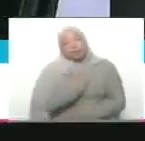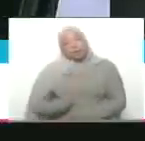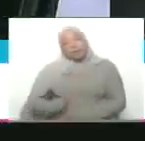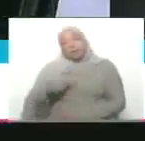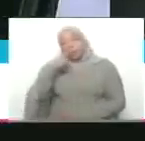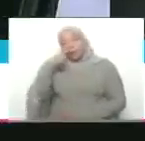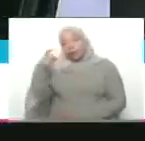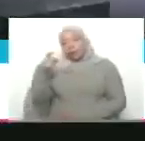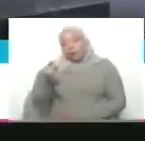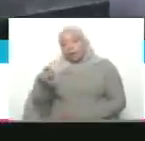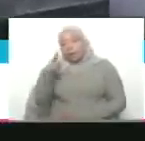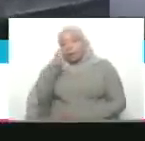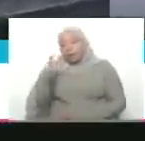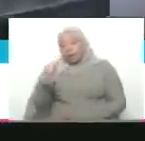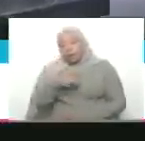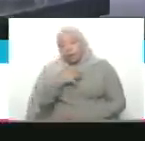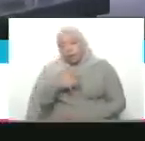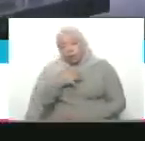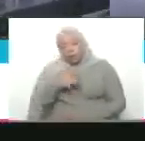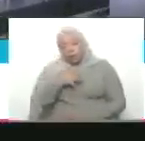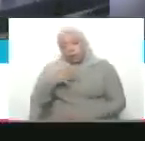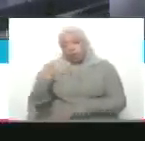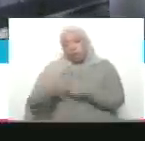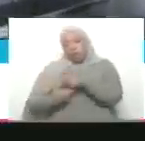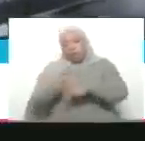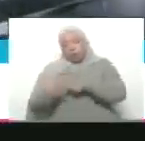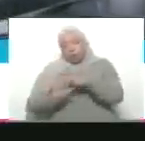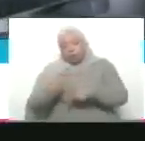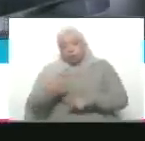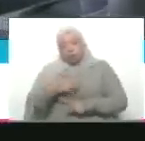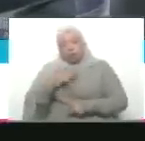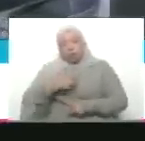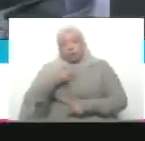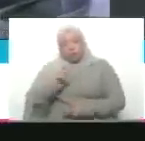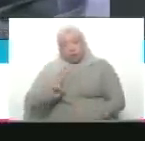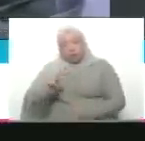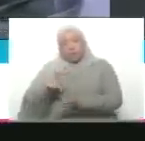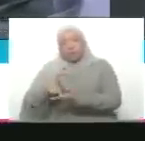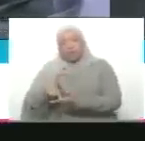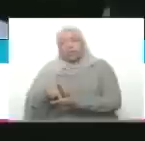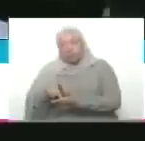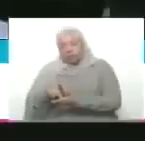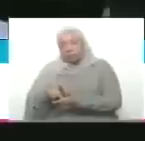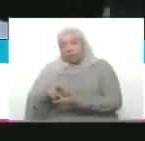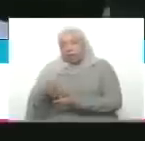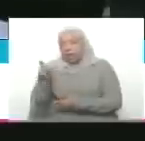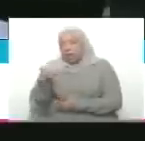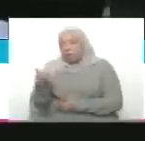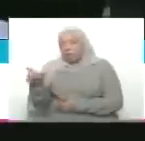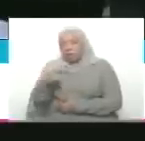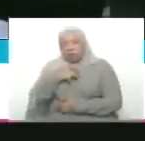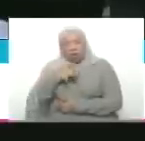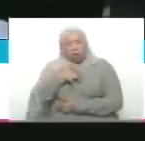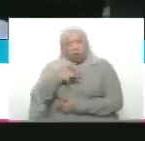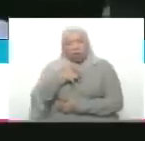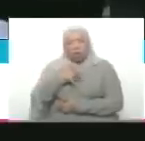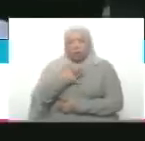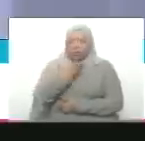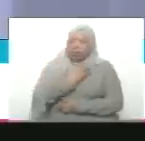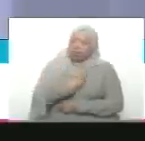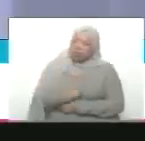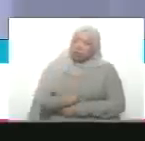aquí en el dolor vieron a la revolución en el dolor presente acompañándolos solidariamente y hoy la revolución le está cumpliendo a este